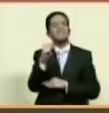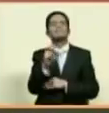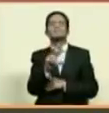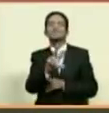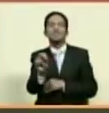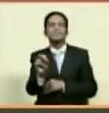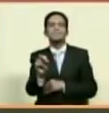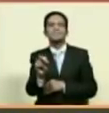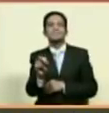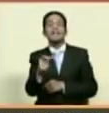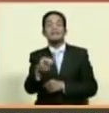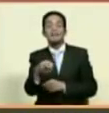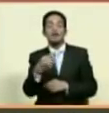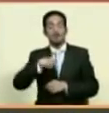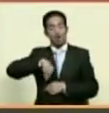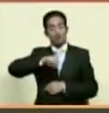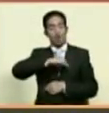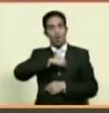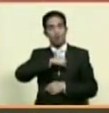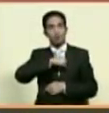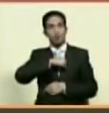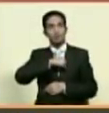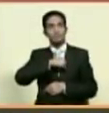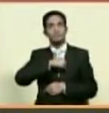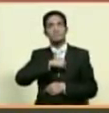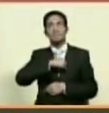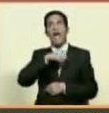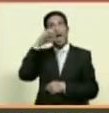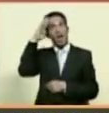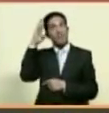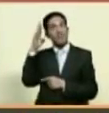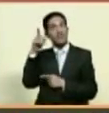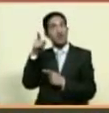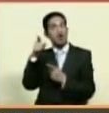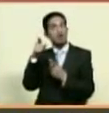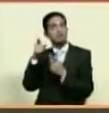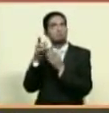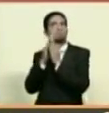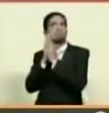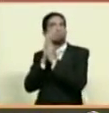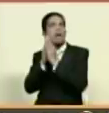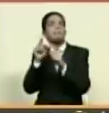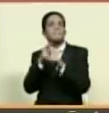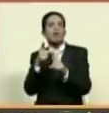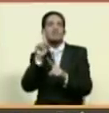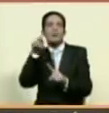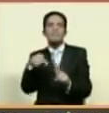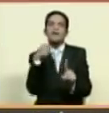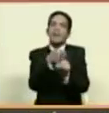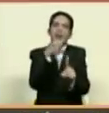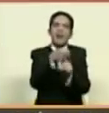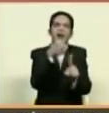Y nosotros, a Dios rogando y con el mazo dando, a los sectores que quieran trabajar,